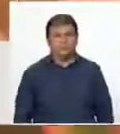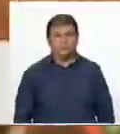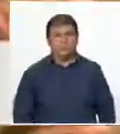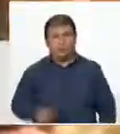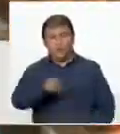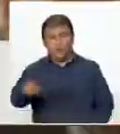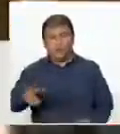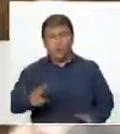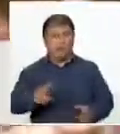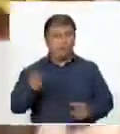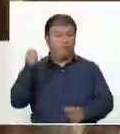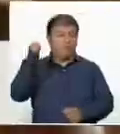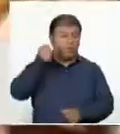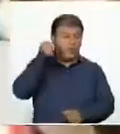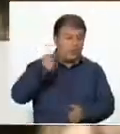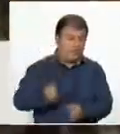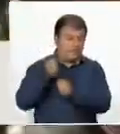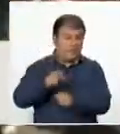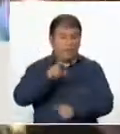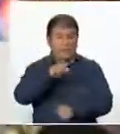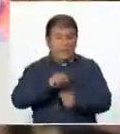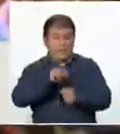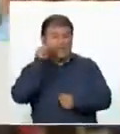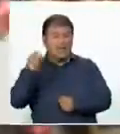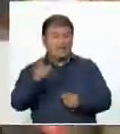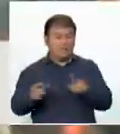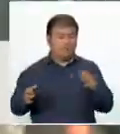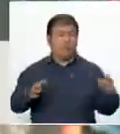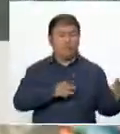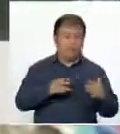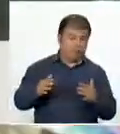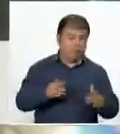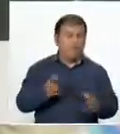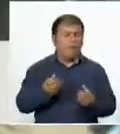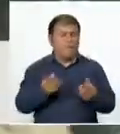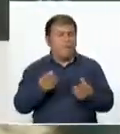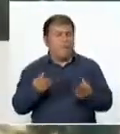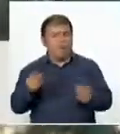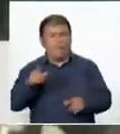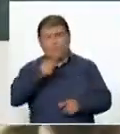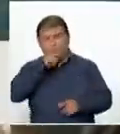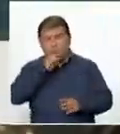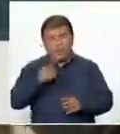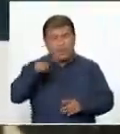Con botellas, palos y gas pimienta, así se enfrentaron miles de mujeres